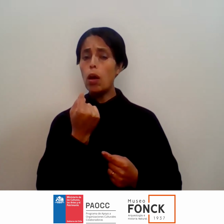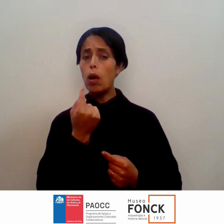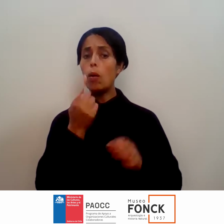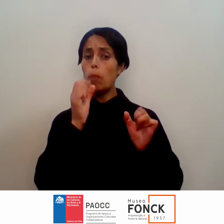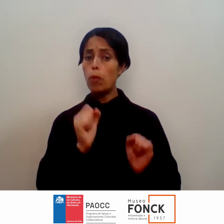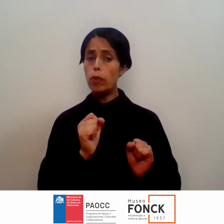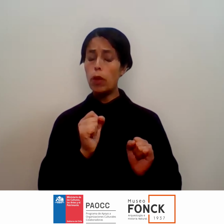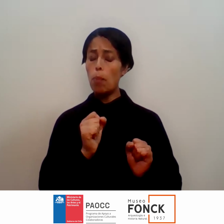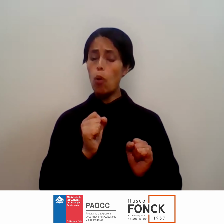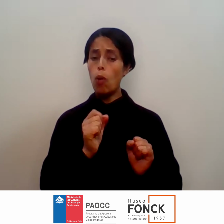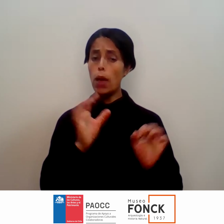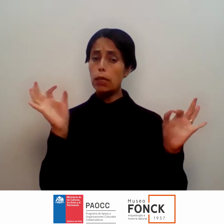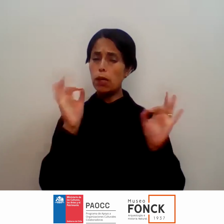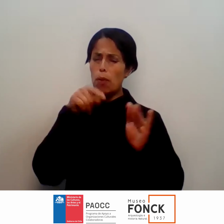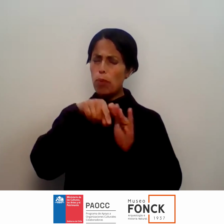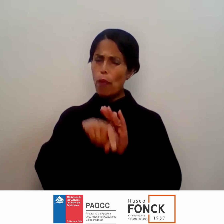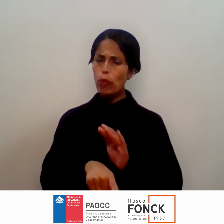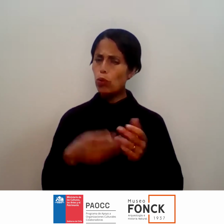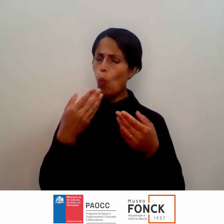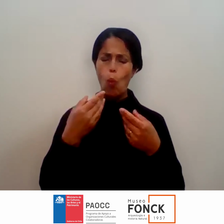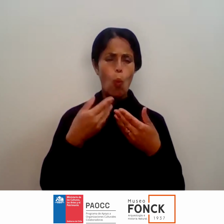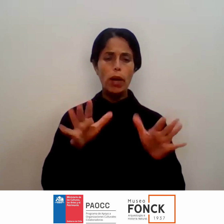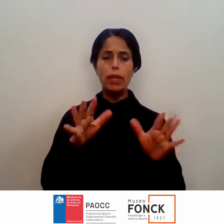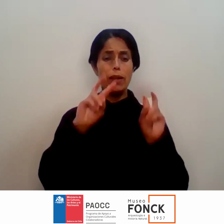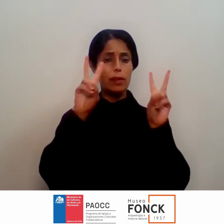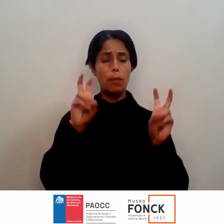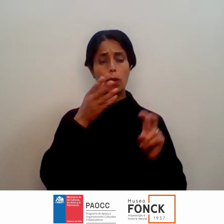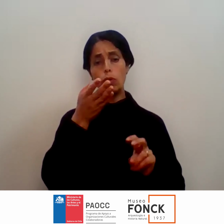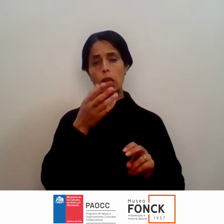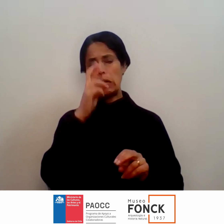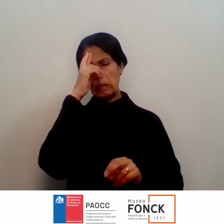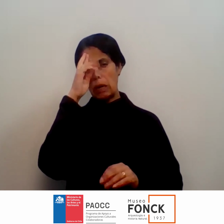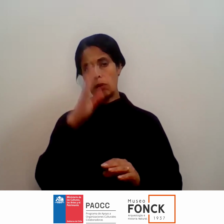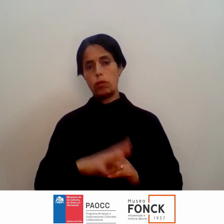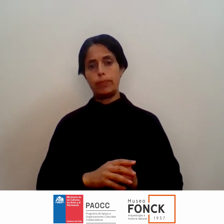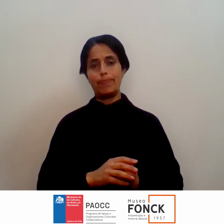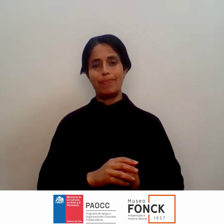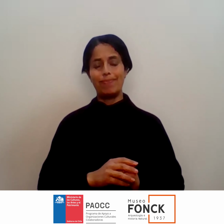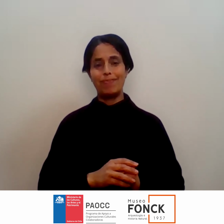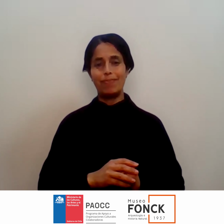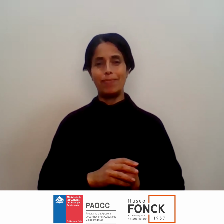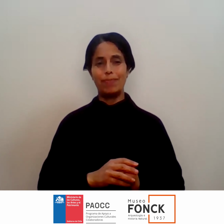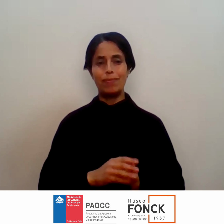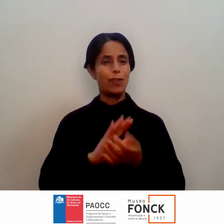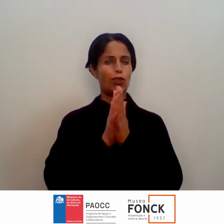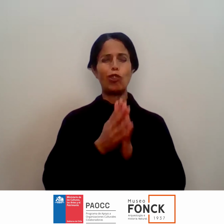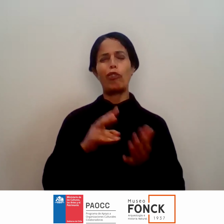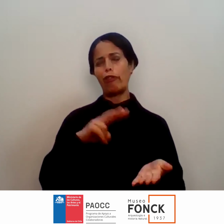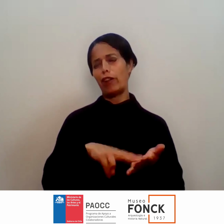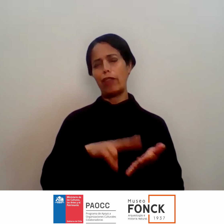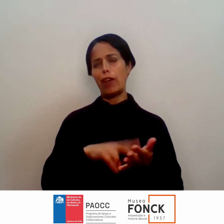en en cualquier punto que les haya parecido raro, aunque todo es bastante raro,